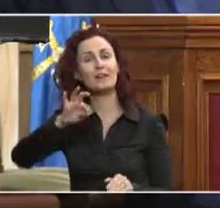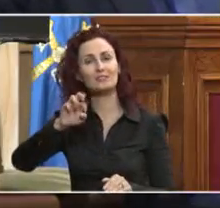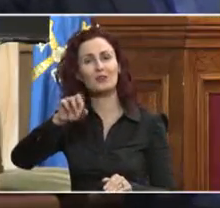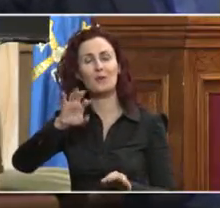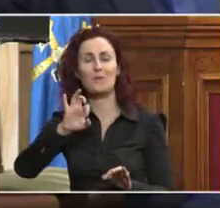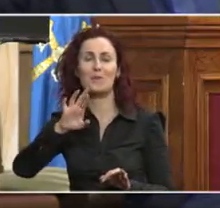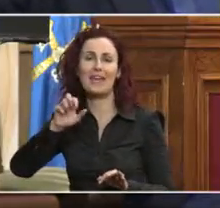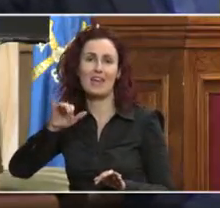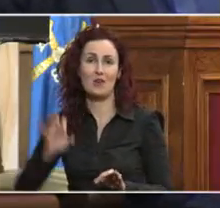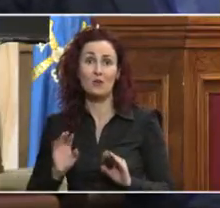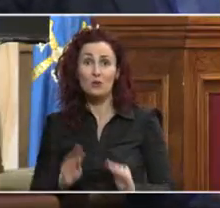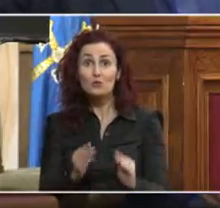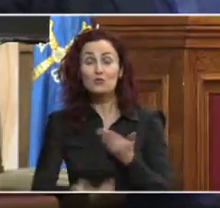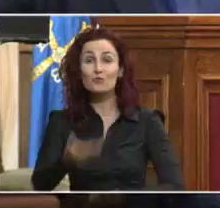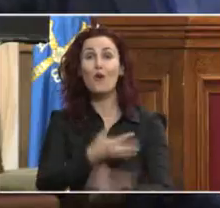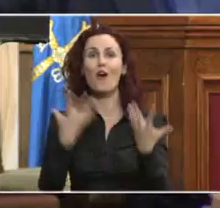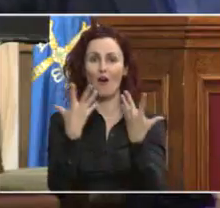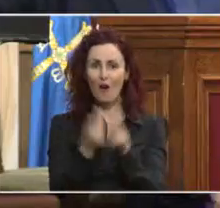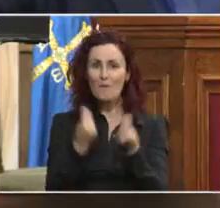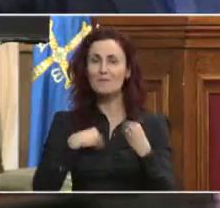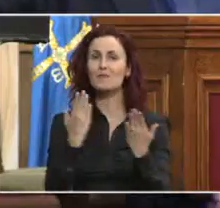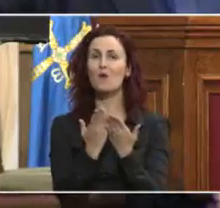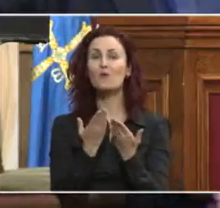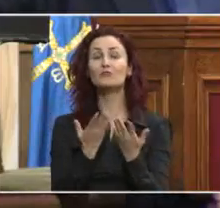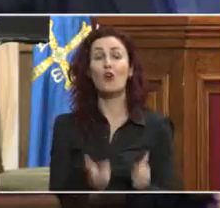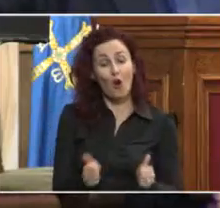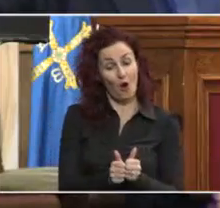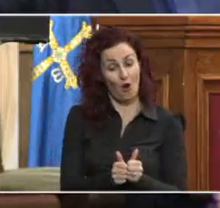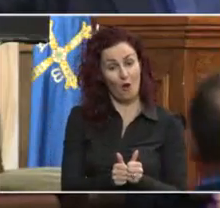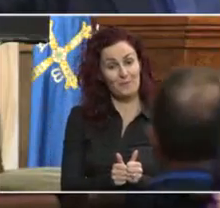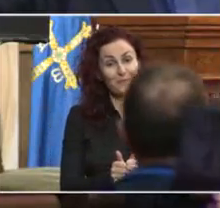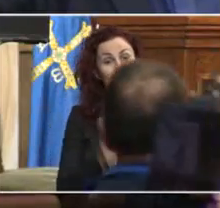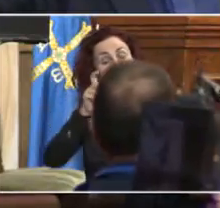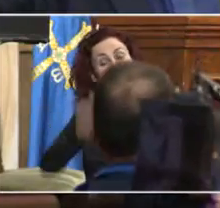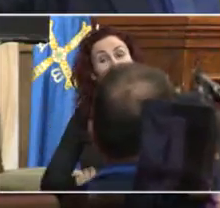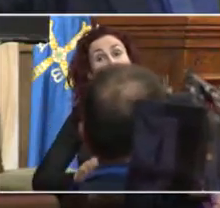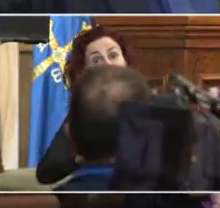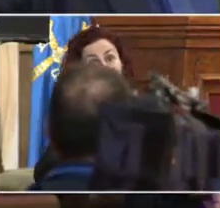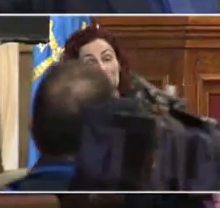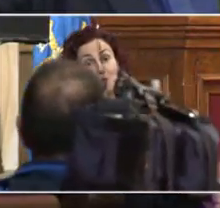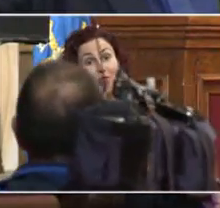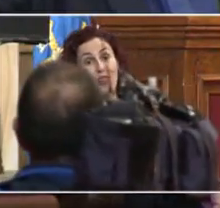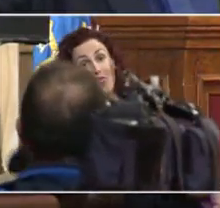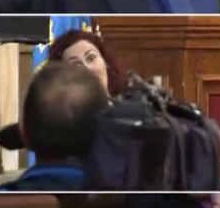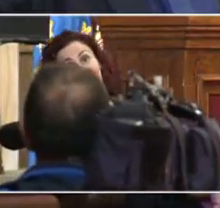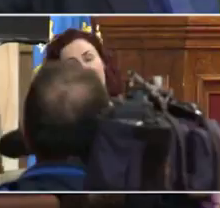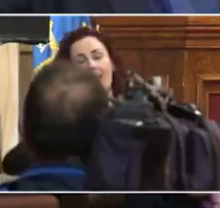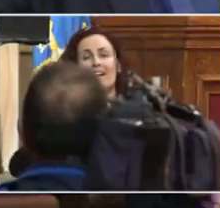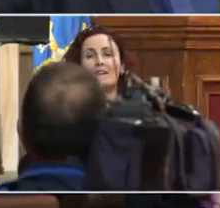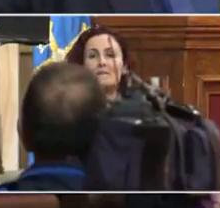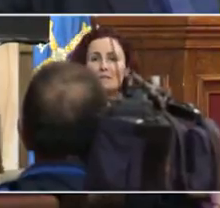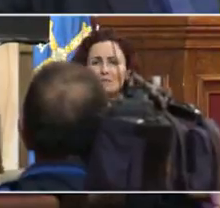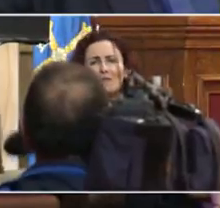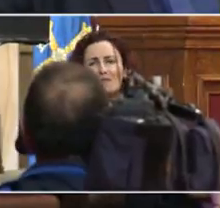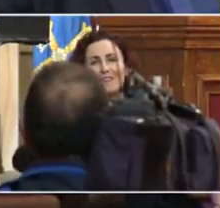En colaboración, codirijo este curso con el profesor Günter Frager de la Universidad de Stuttgart, que estoy seguro de que